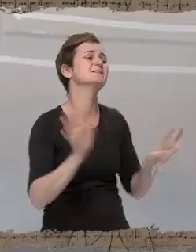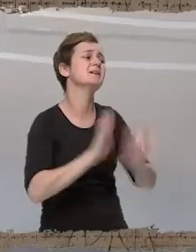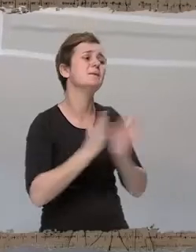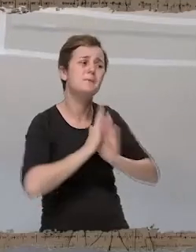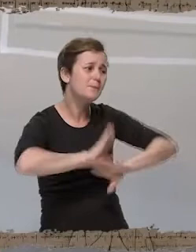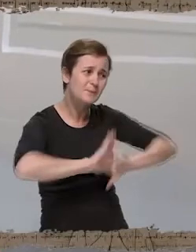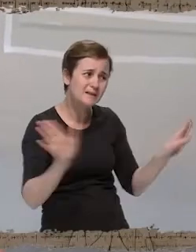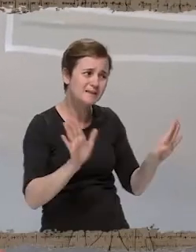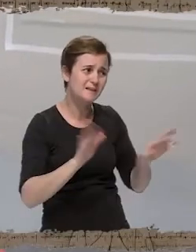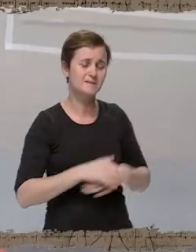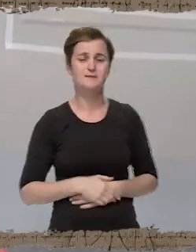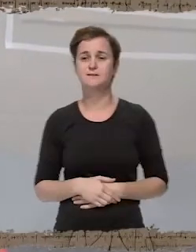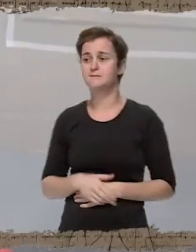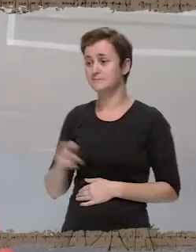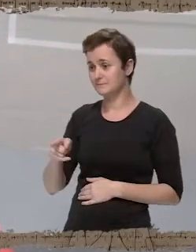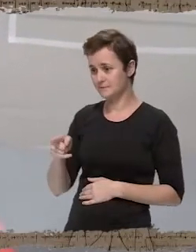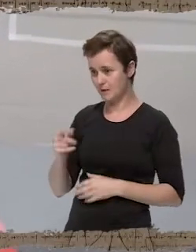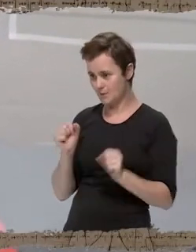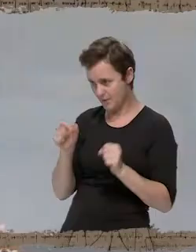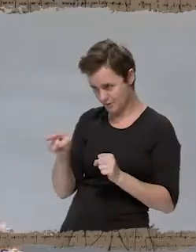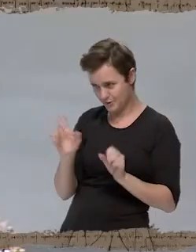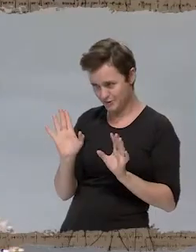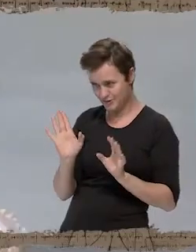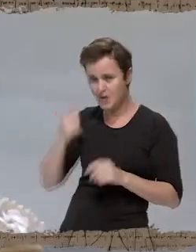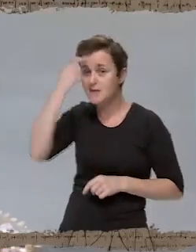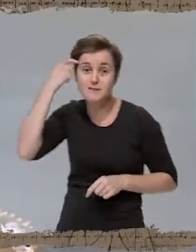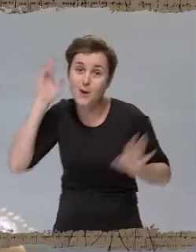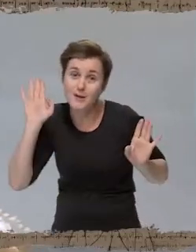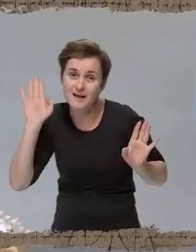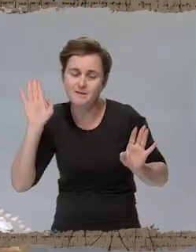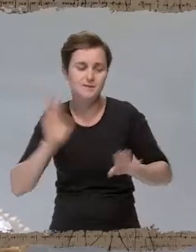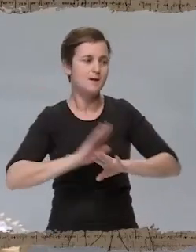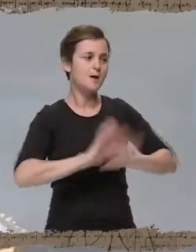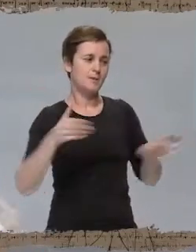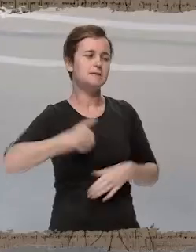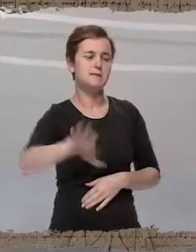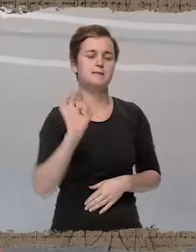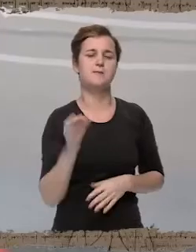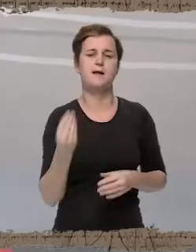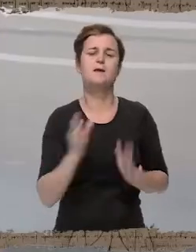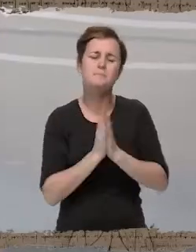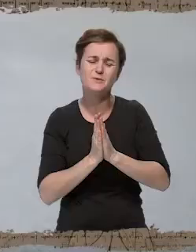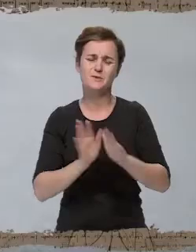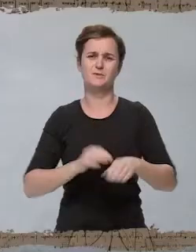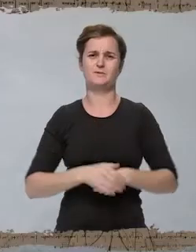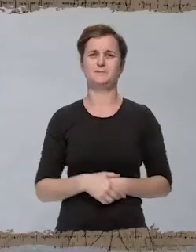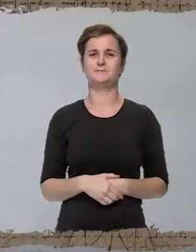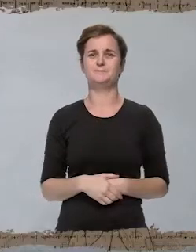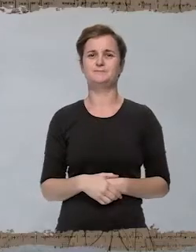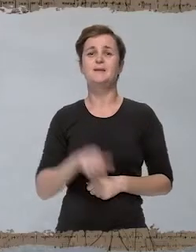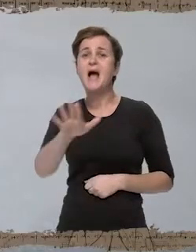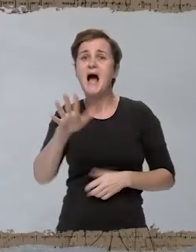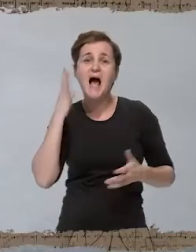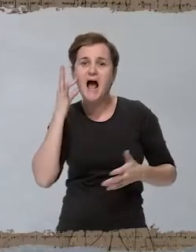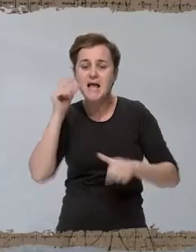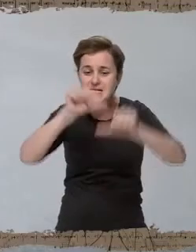dale, Camila, te dije que basta, por favor. Estás un poquito ansioso, psicología. Bueno, vayamos al ¿sabías qué, por favor? Y